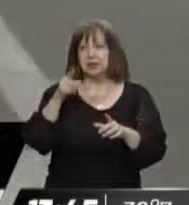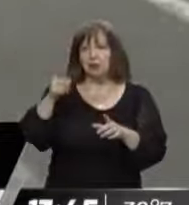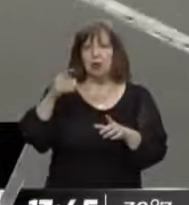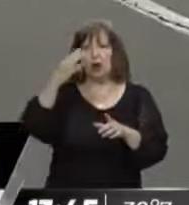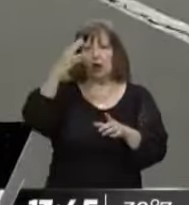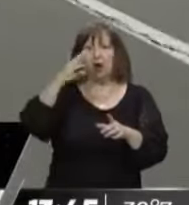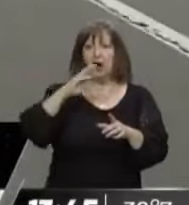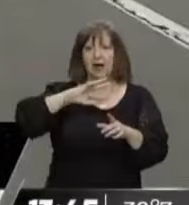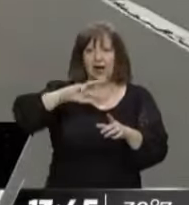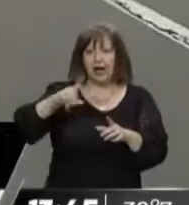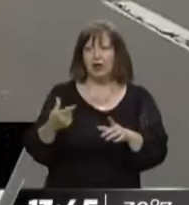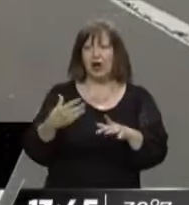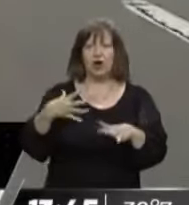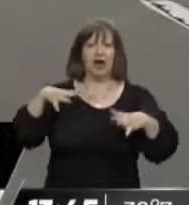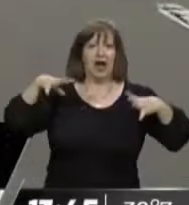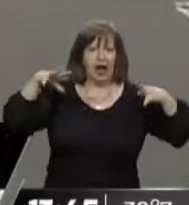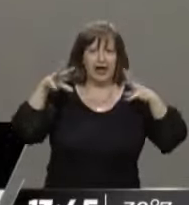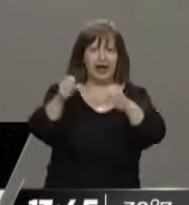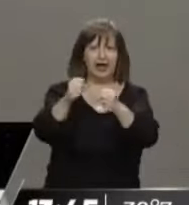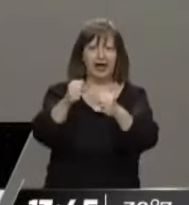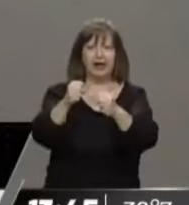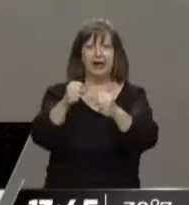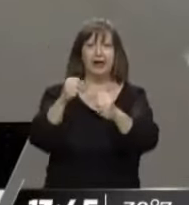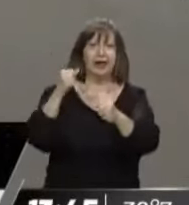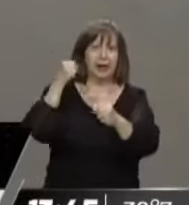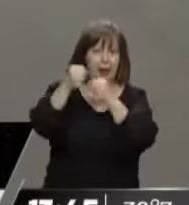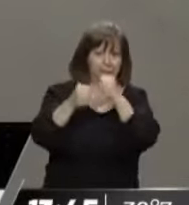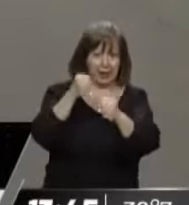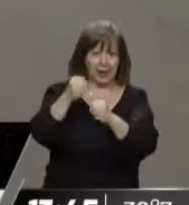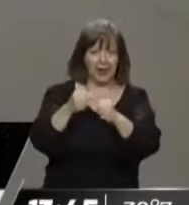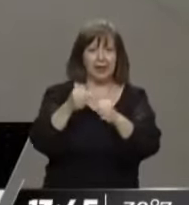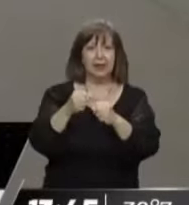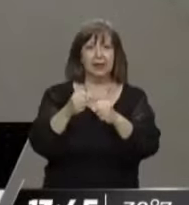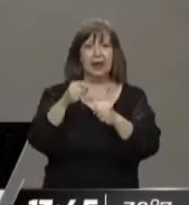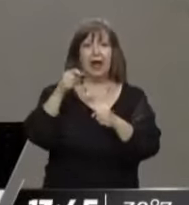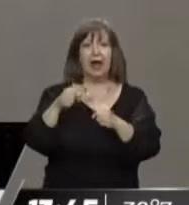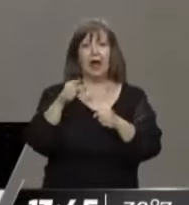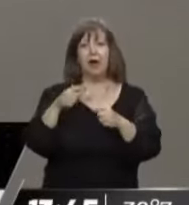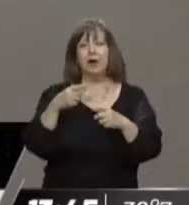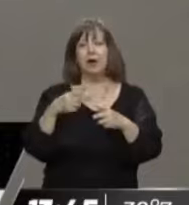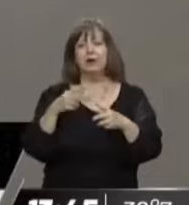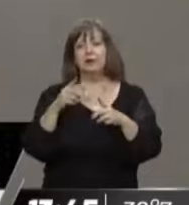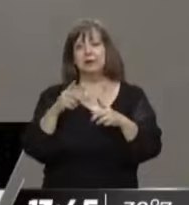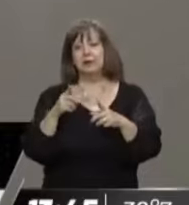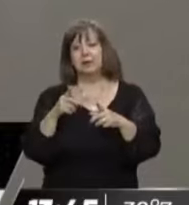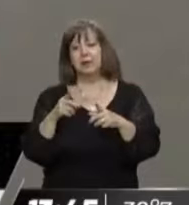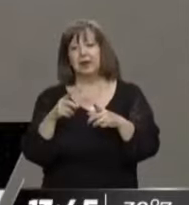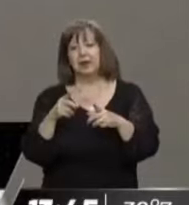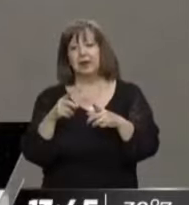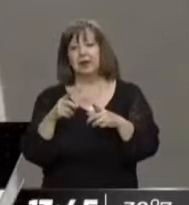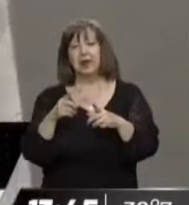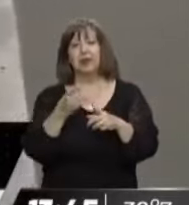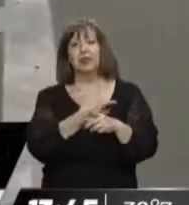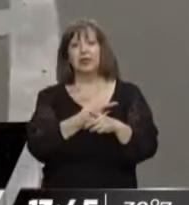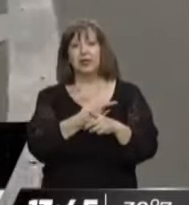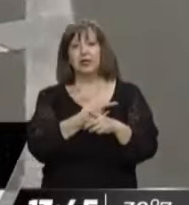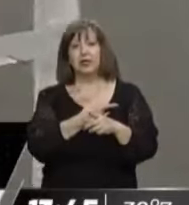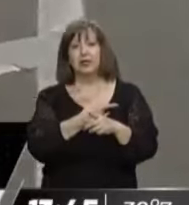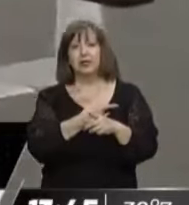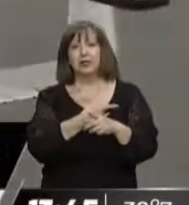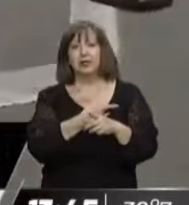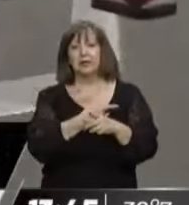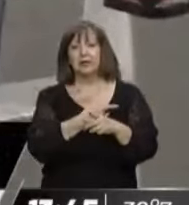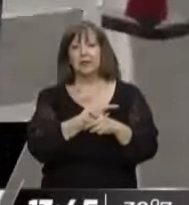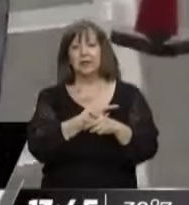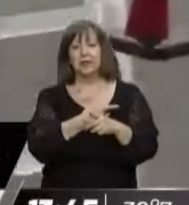que robó esta camioneta. Lo empiezan a linchar y lo lastiman. Actualmente lo están asistiendo también al ladrón que se encuentra